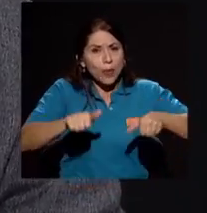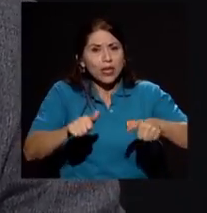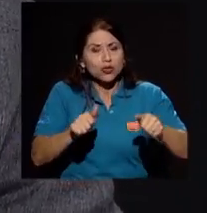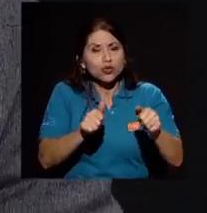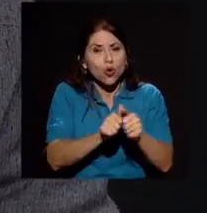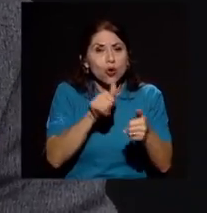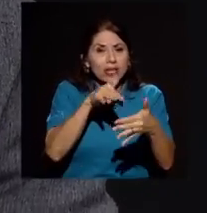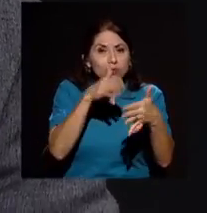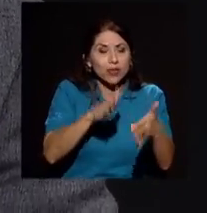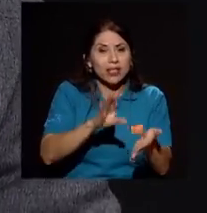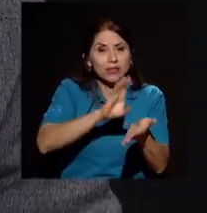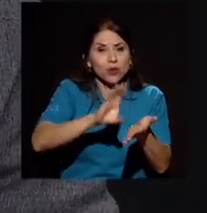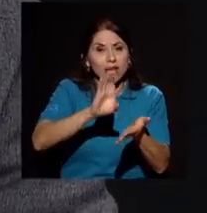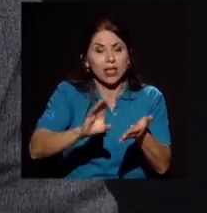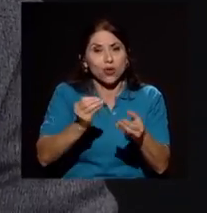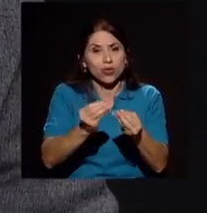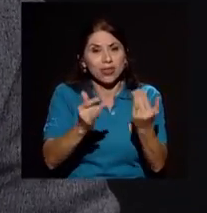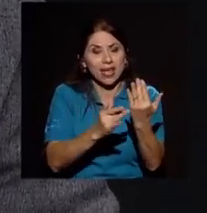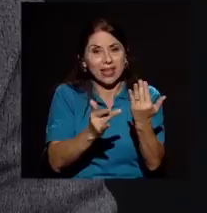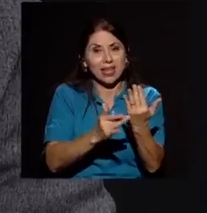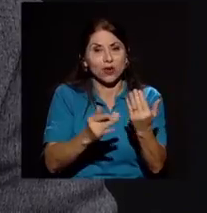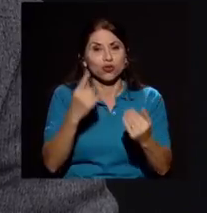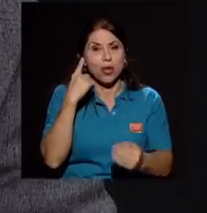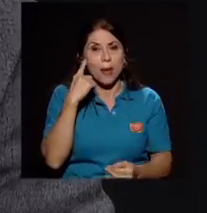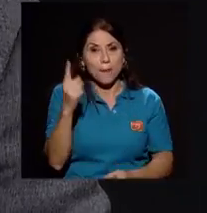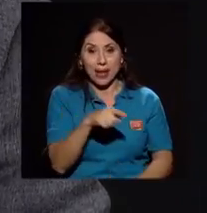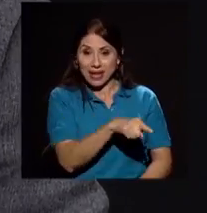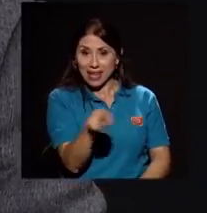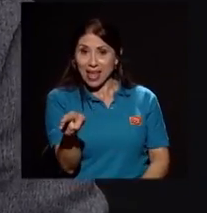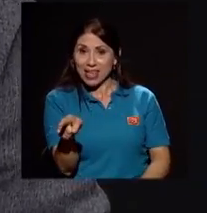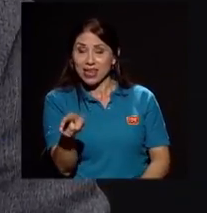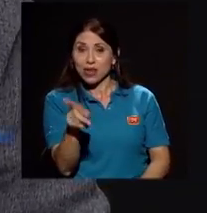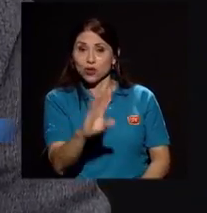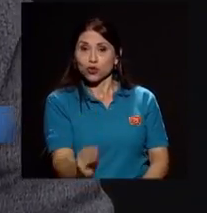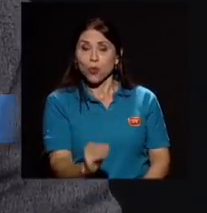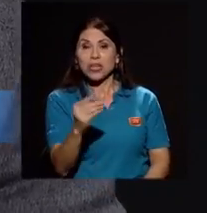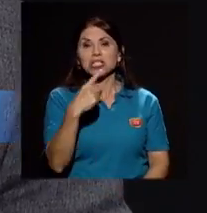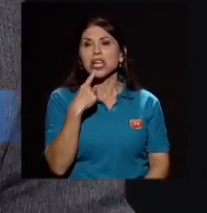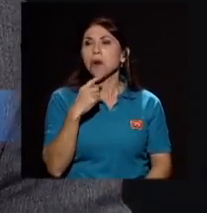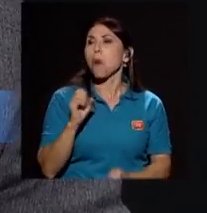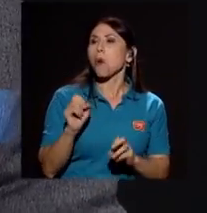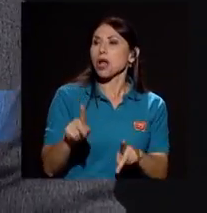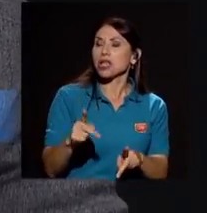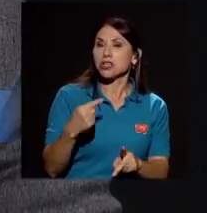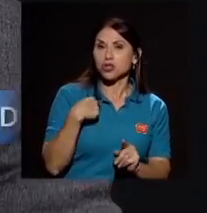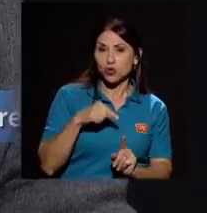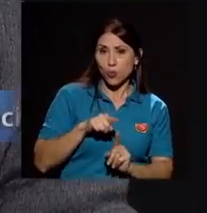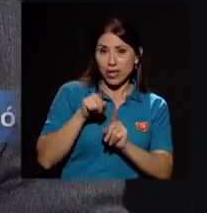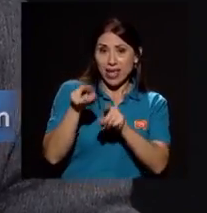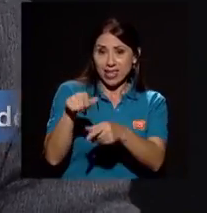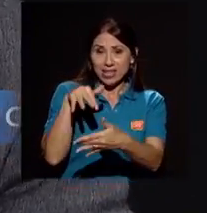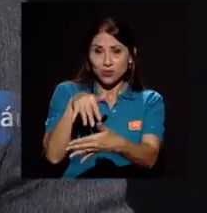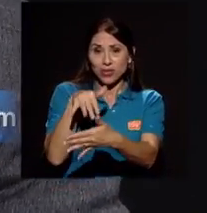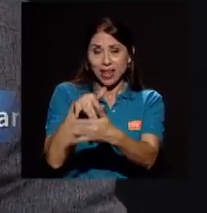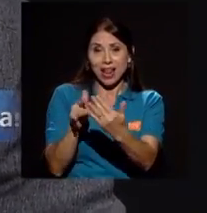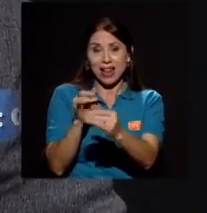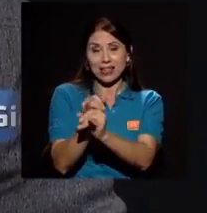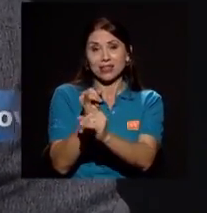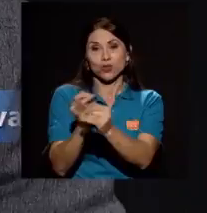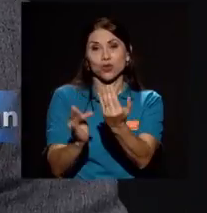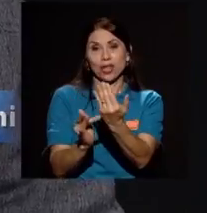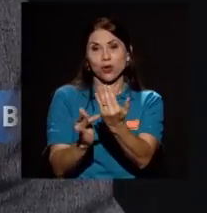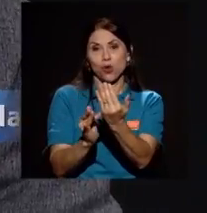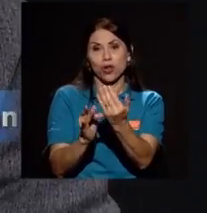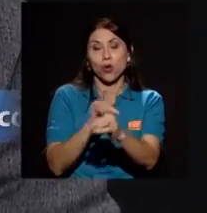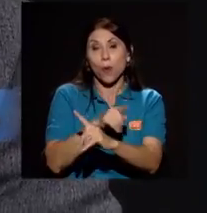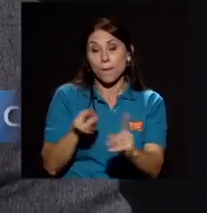de pedro diga bueno yo voy a ir al tecnológico pero el tecnológico me voy a reconocer parte de las carreras que